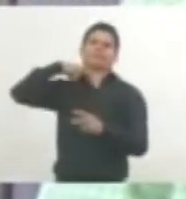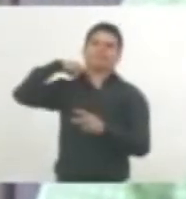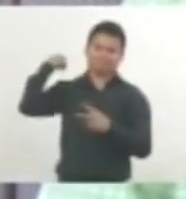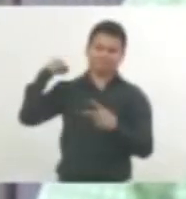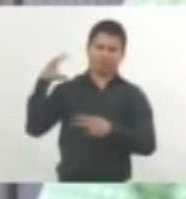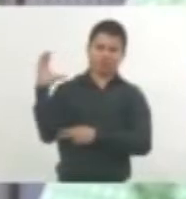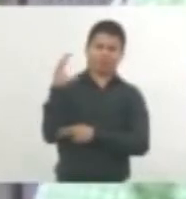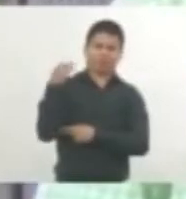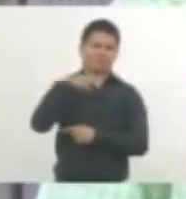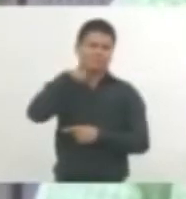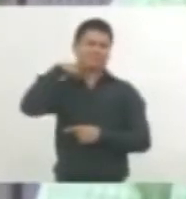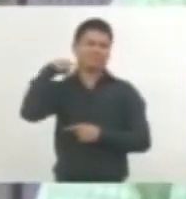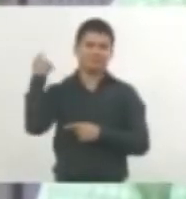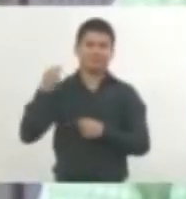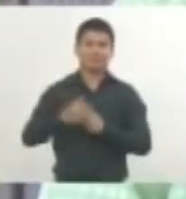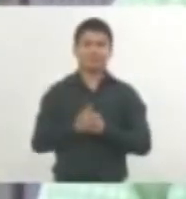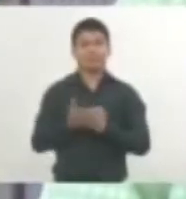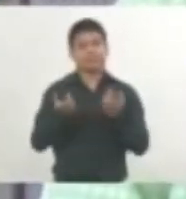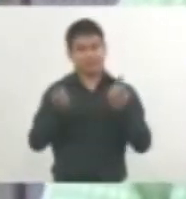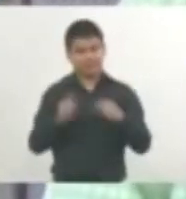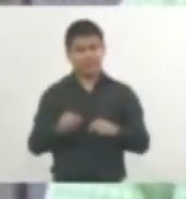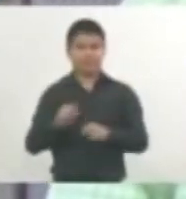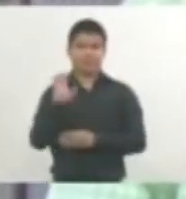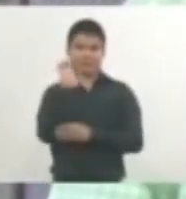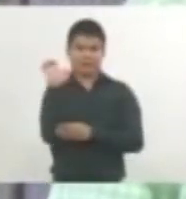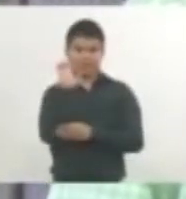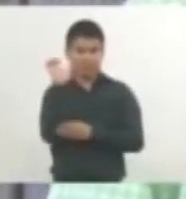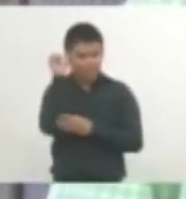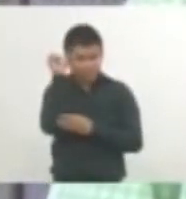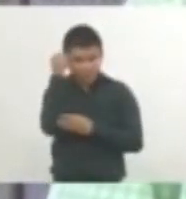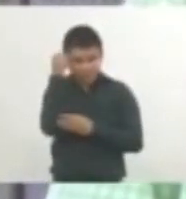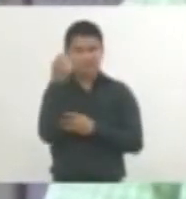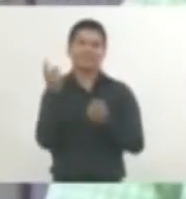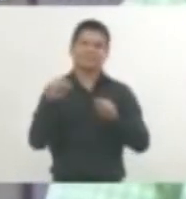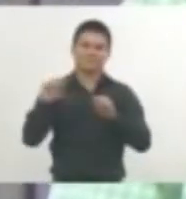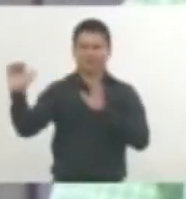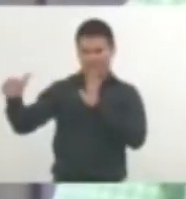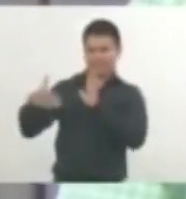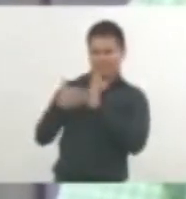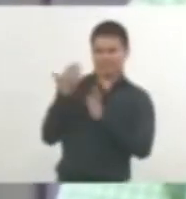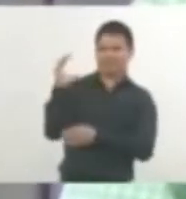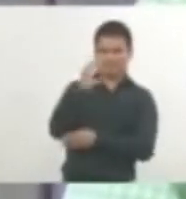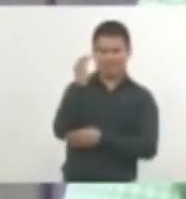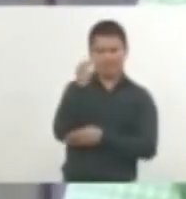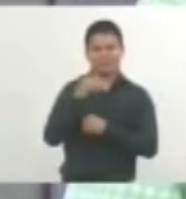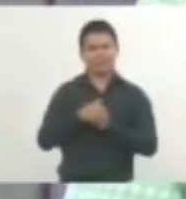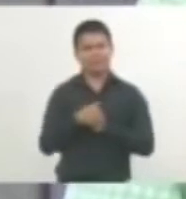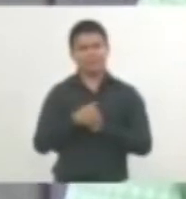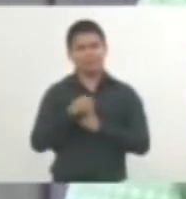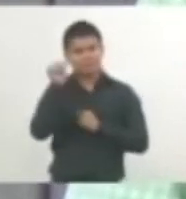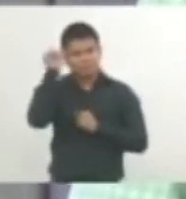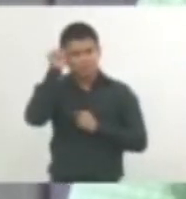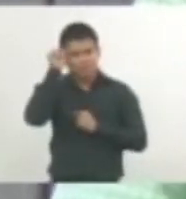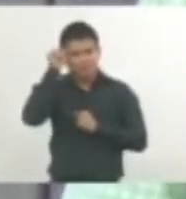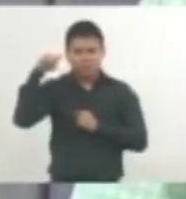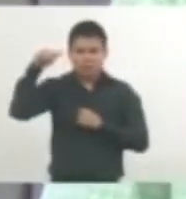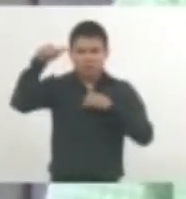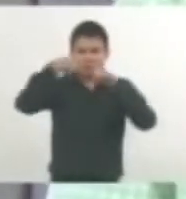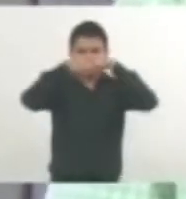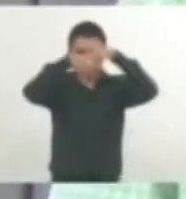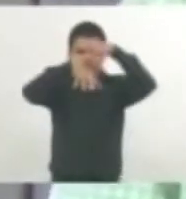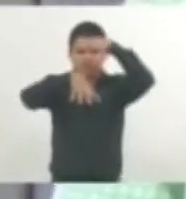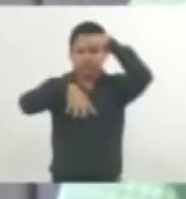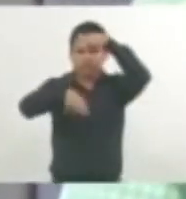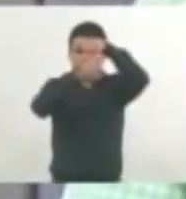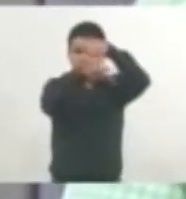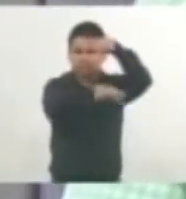sufrido Colombia. Ecuador también nos demandó por asuntos relacionados con las fumigaciones en la frontera,